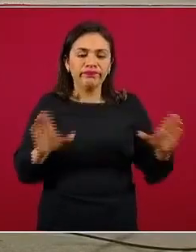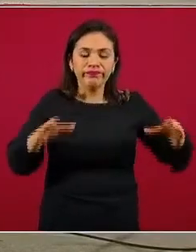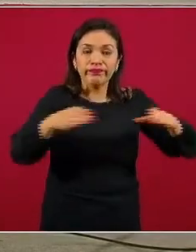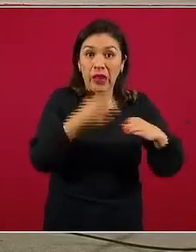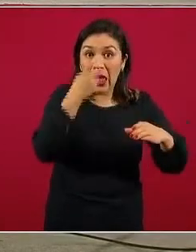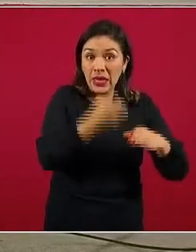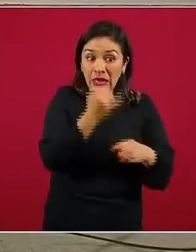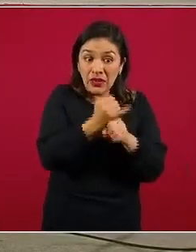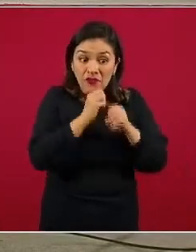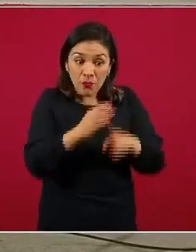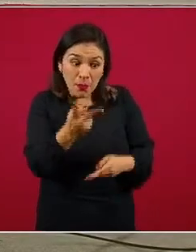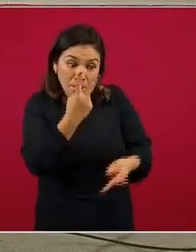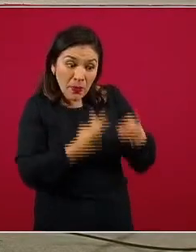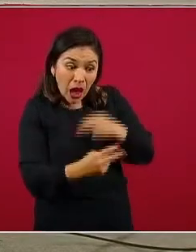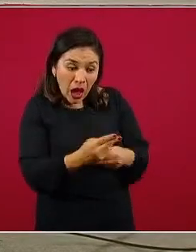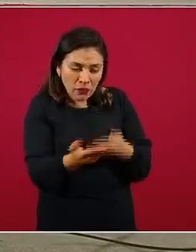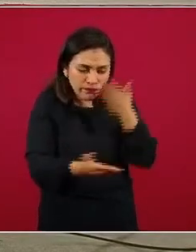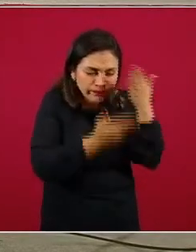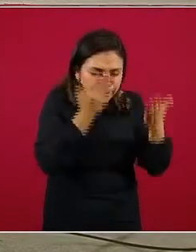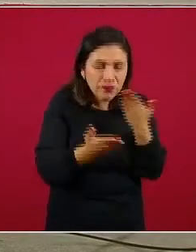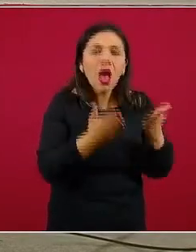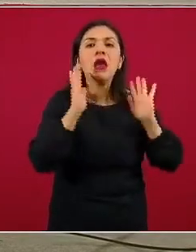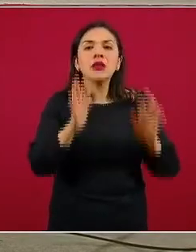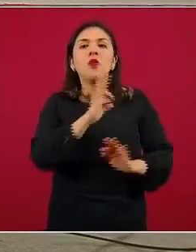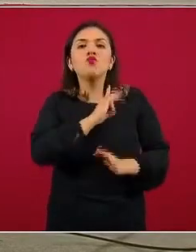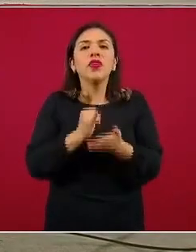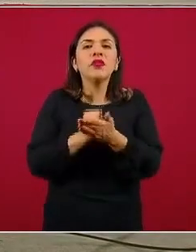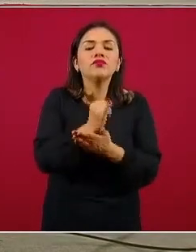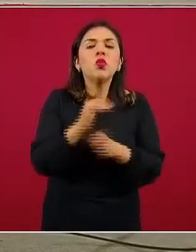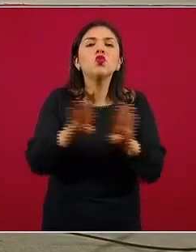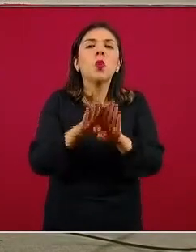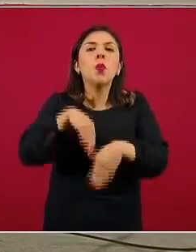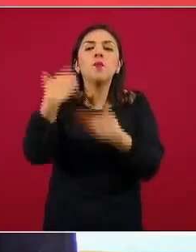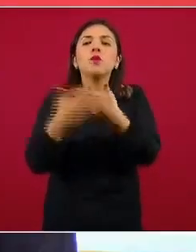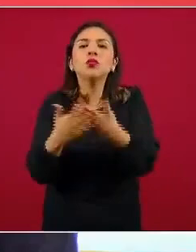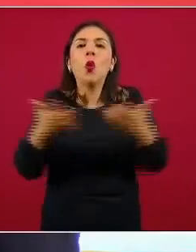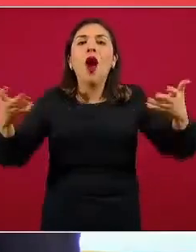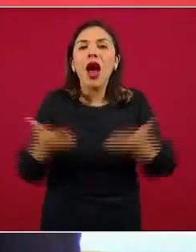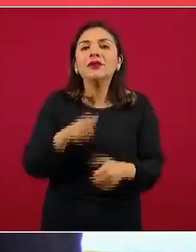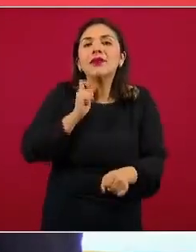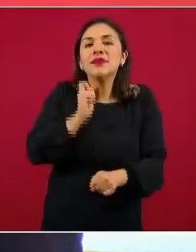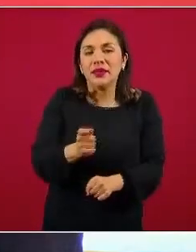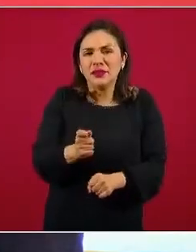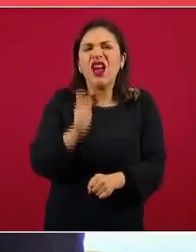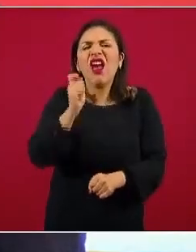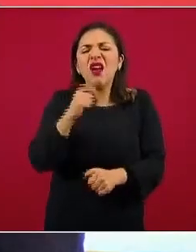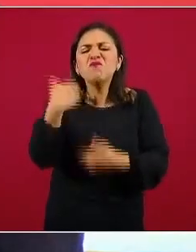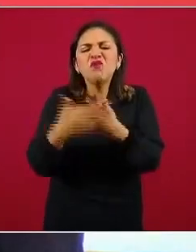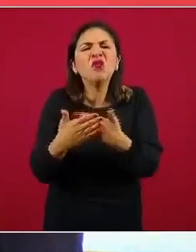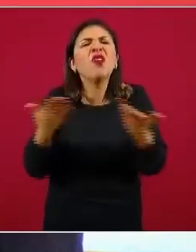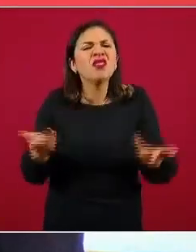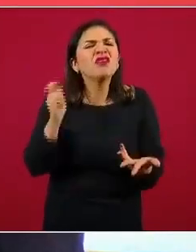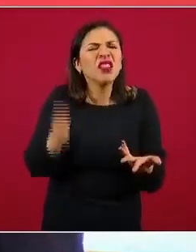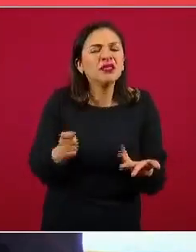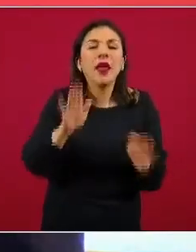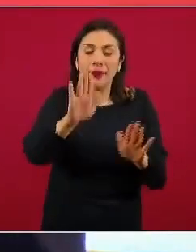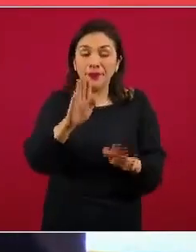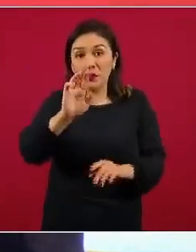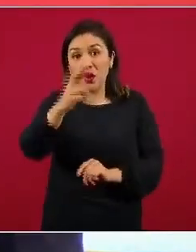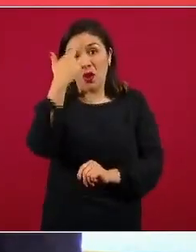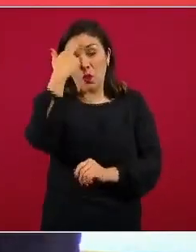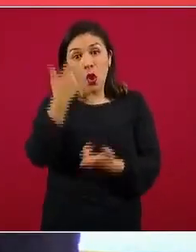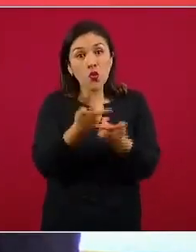esta información puedan entonces empezar a definirse los siguientes pasos. ¿Qué me refiero con siguientes pasos? Recordemos que el